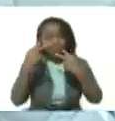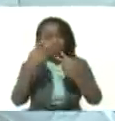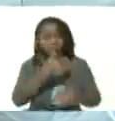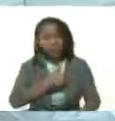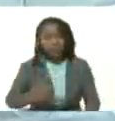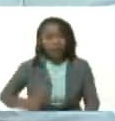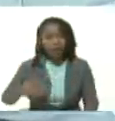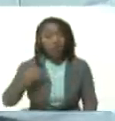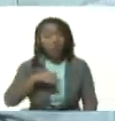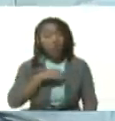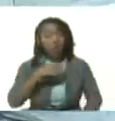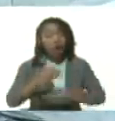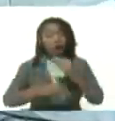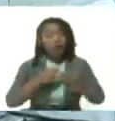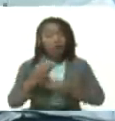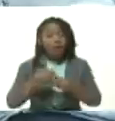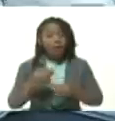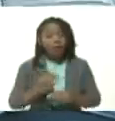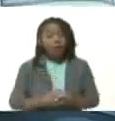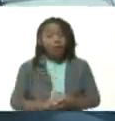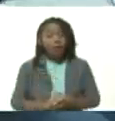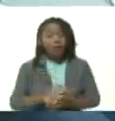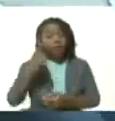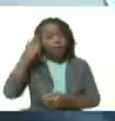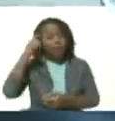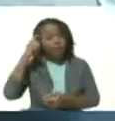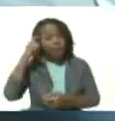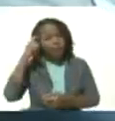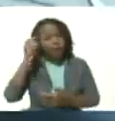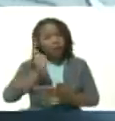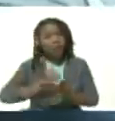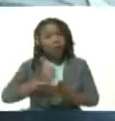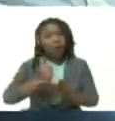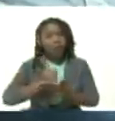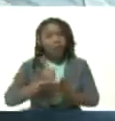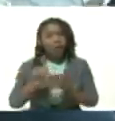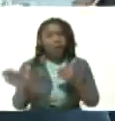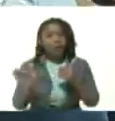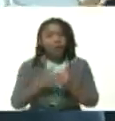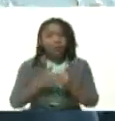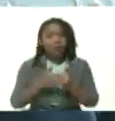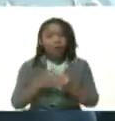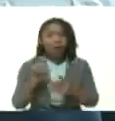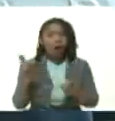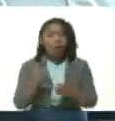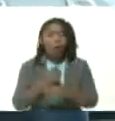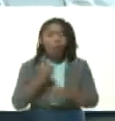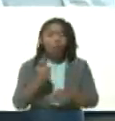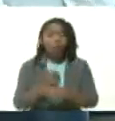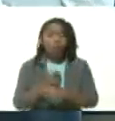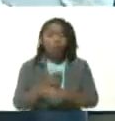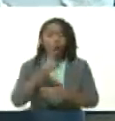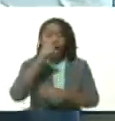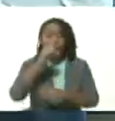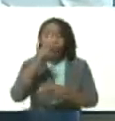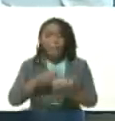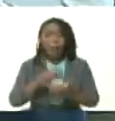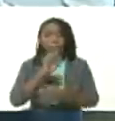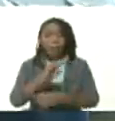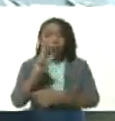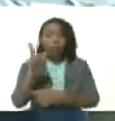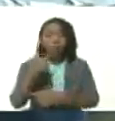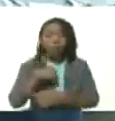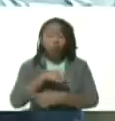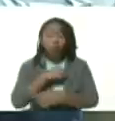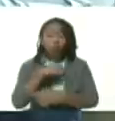si nosotros hacemos una retrospectiva del mercado farmacéutico al cierre de agosto del año 2021,